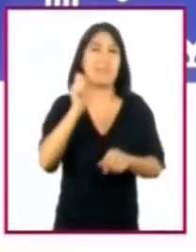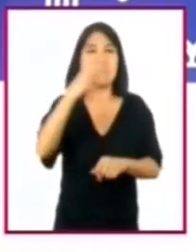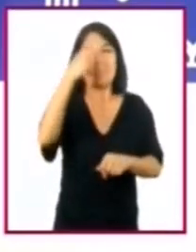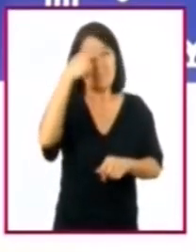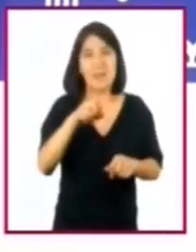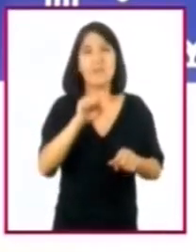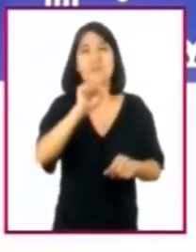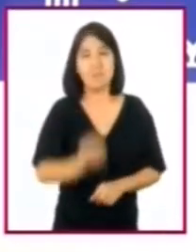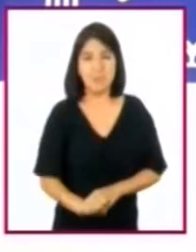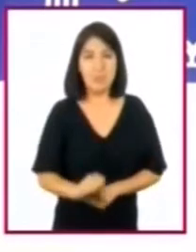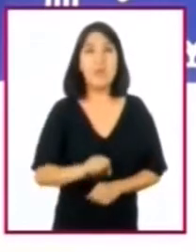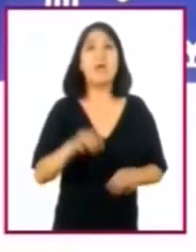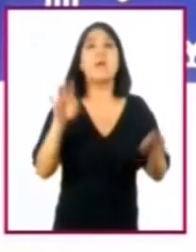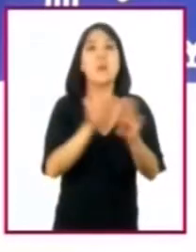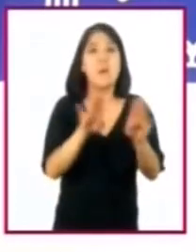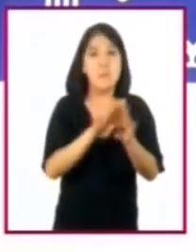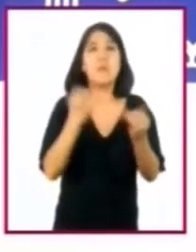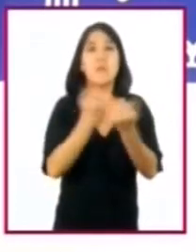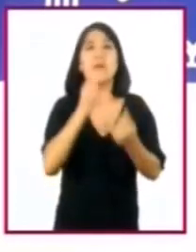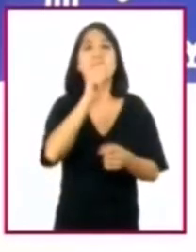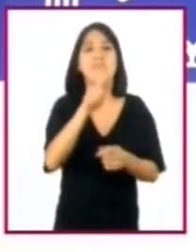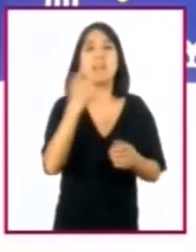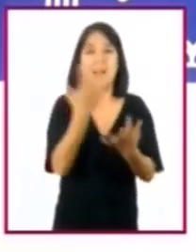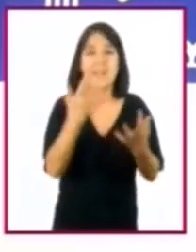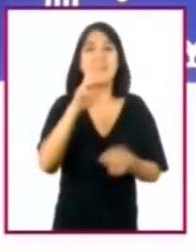3. Plantear un reto.